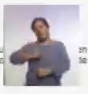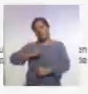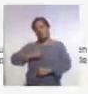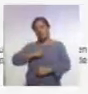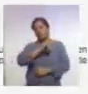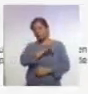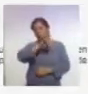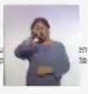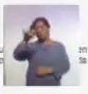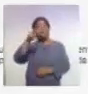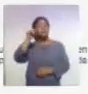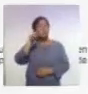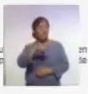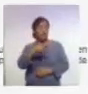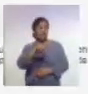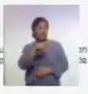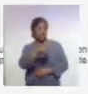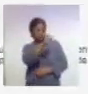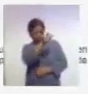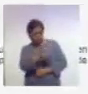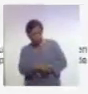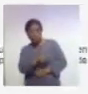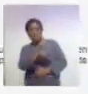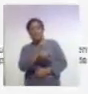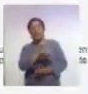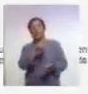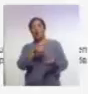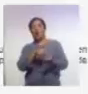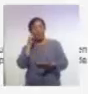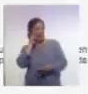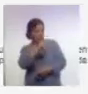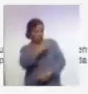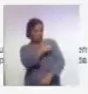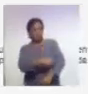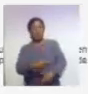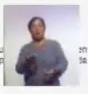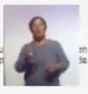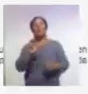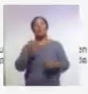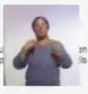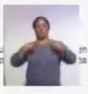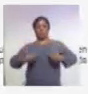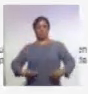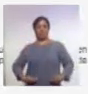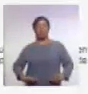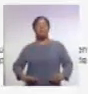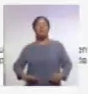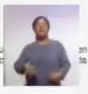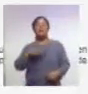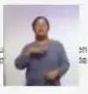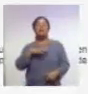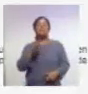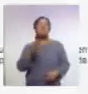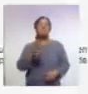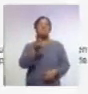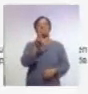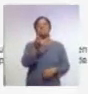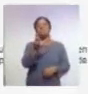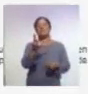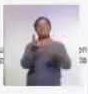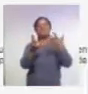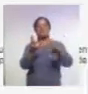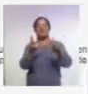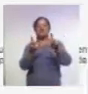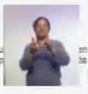Mexicanos, siempre y cuando no se encuentren en lugares visibles con el uso de uniforme. Tengan una dimensión máxima de 10 por 10